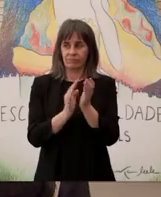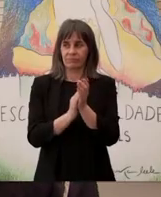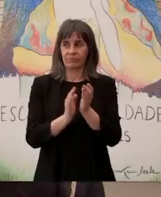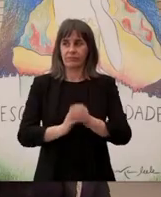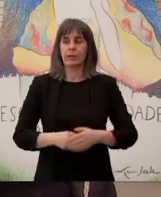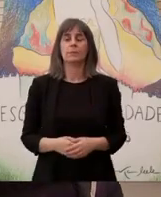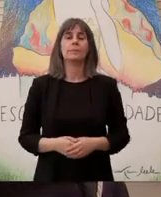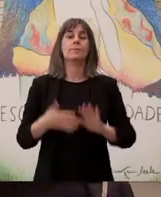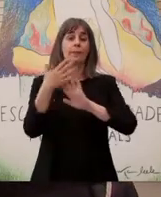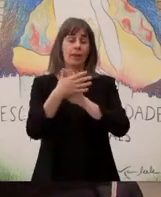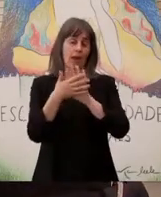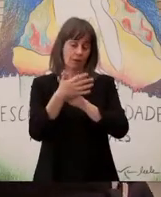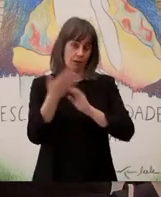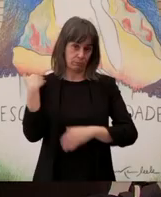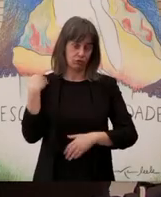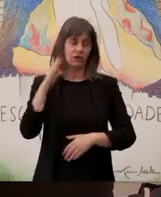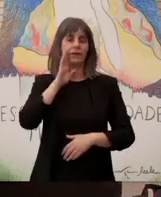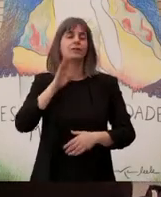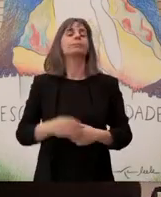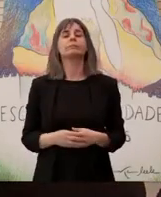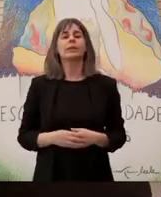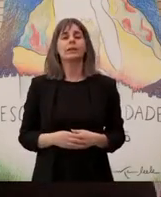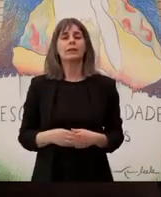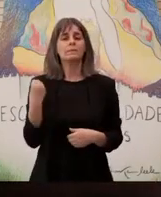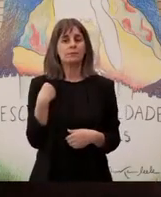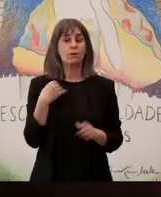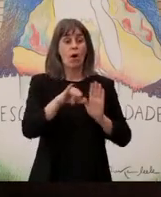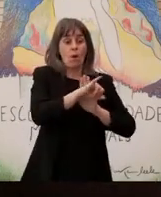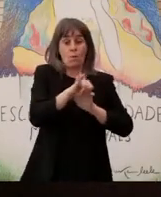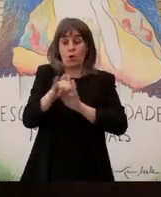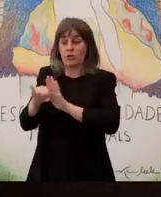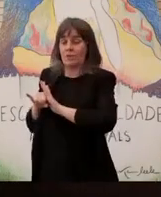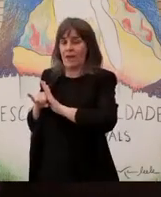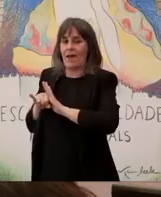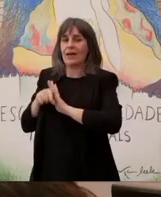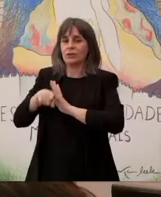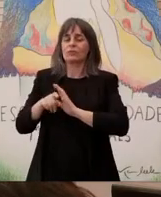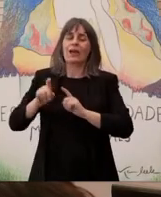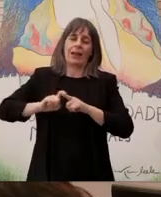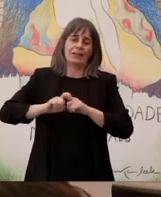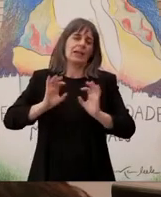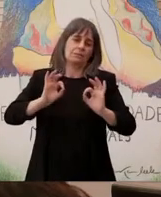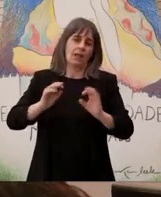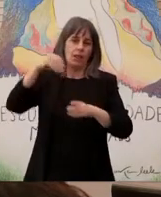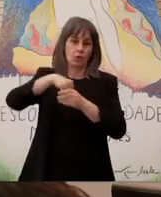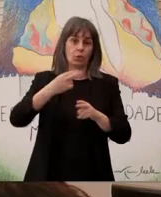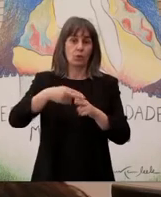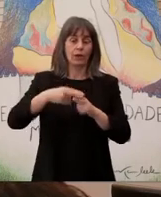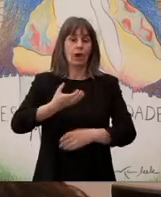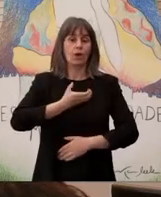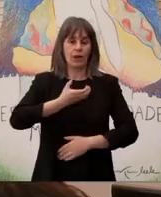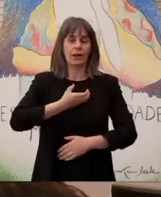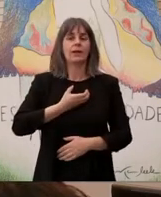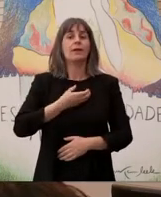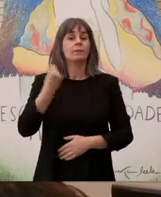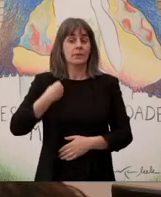fala vamos al principio de que a proximidades es una de las características la política local y como ven comentaba